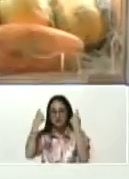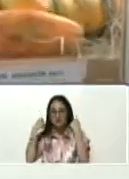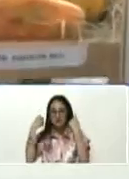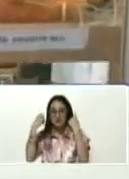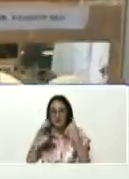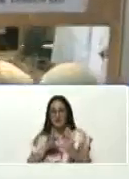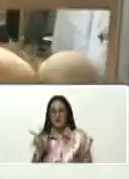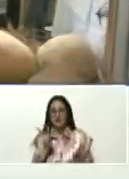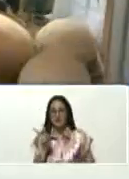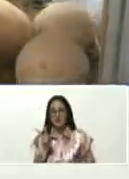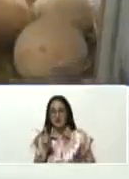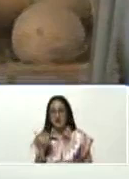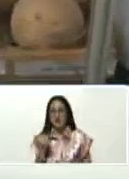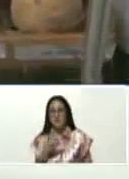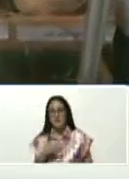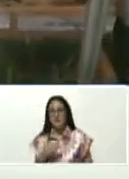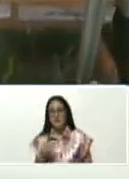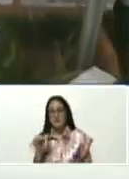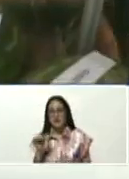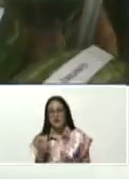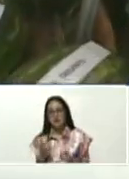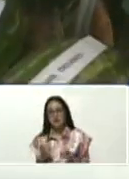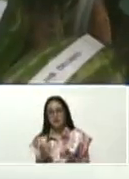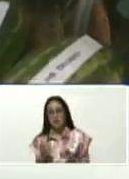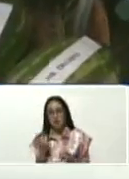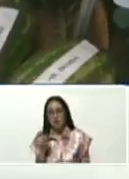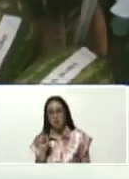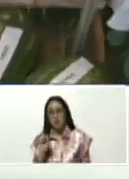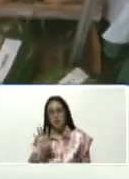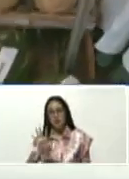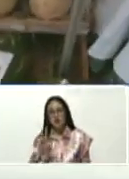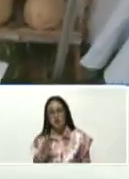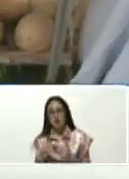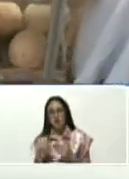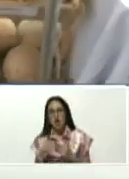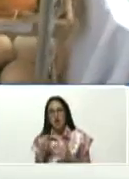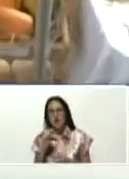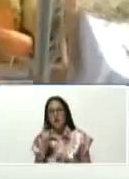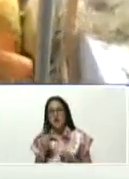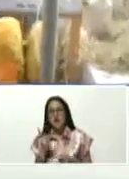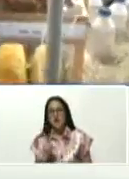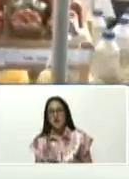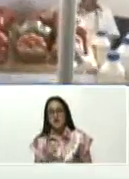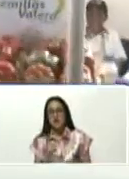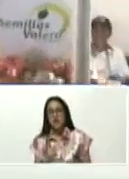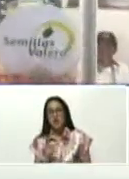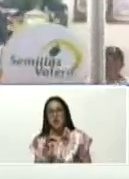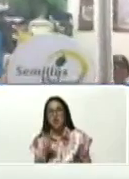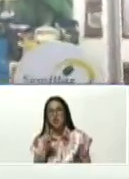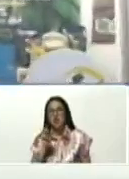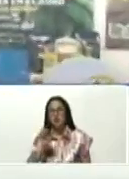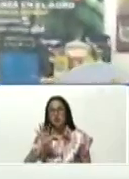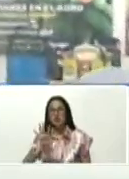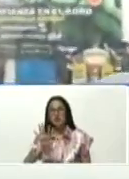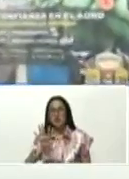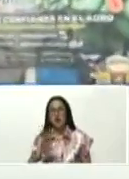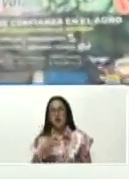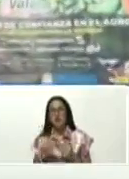Venezuela. Presidente, esta mortadela tiene un costo de $2.5 el kilo, por tan solo $2.5 el